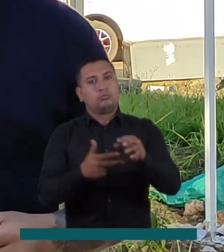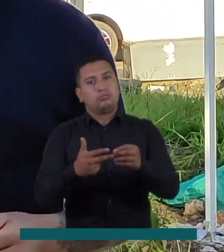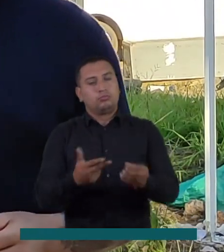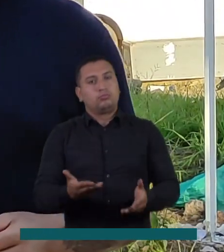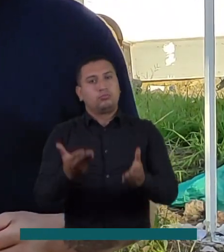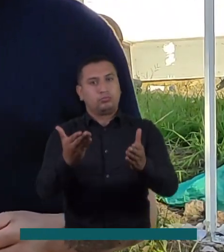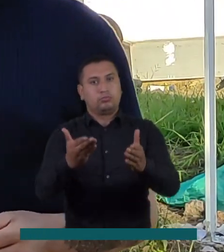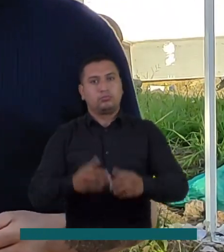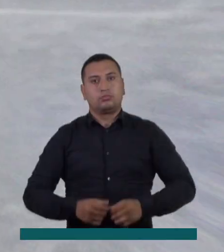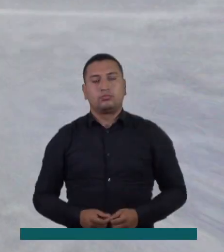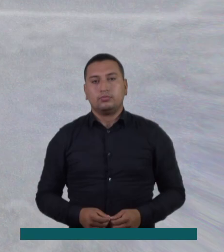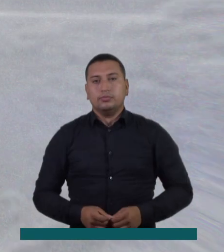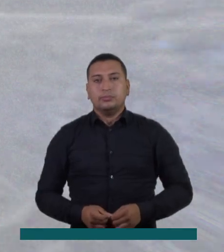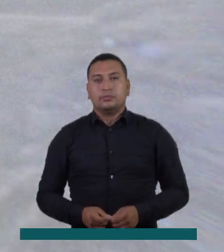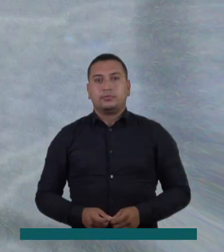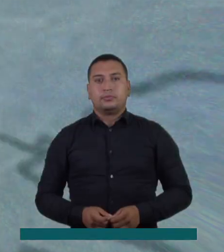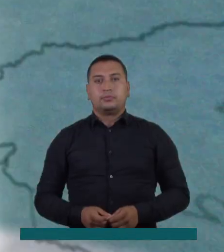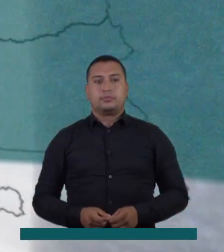13.